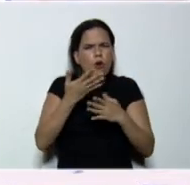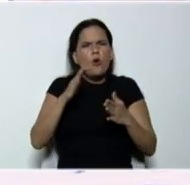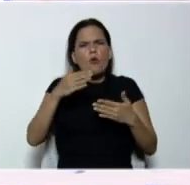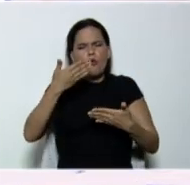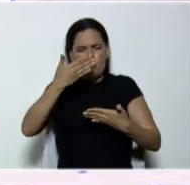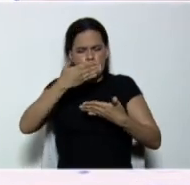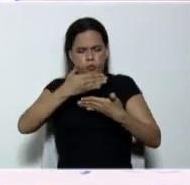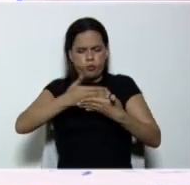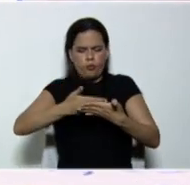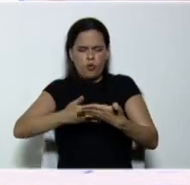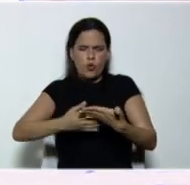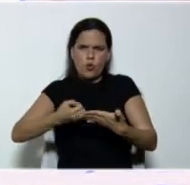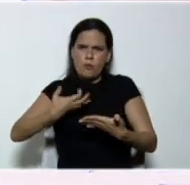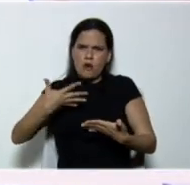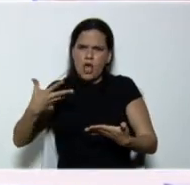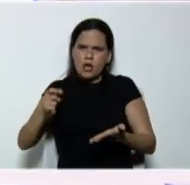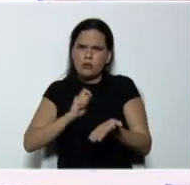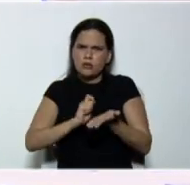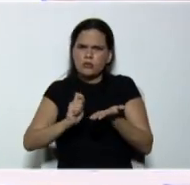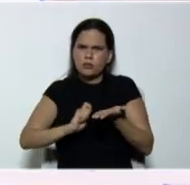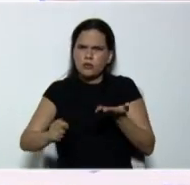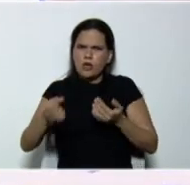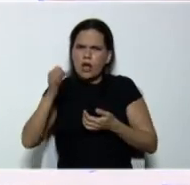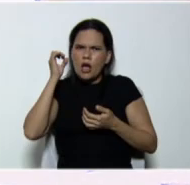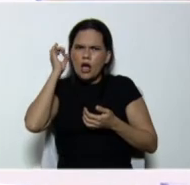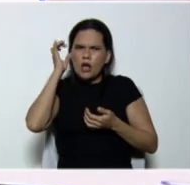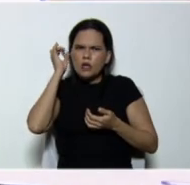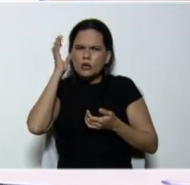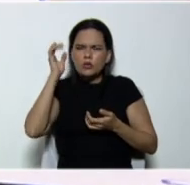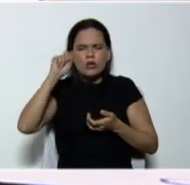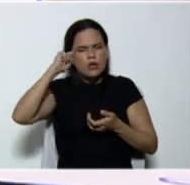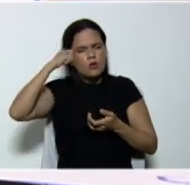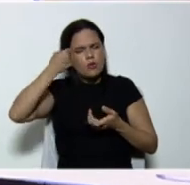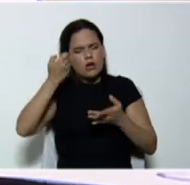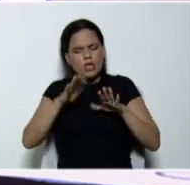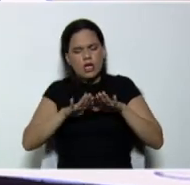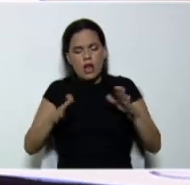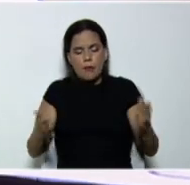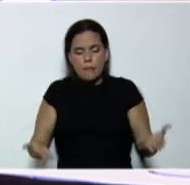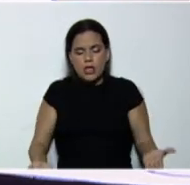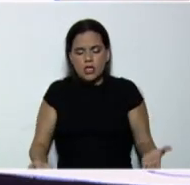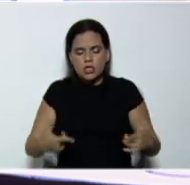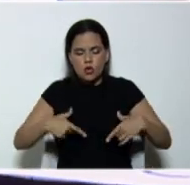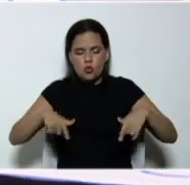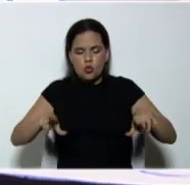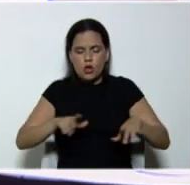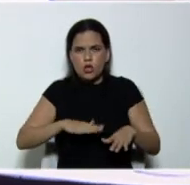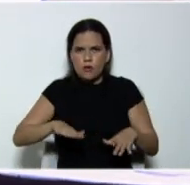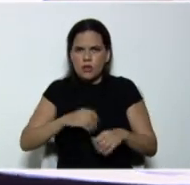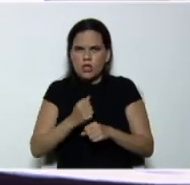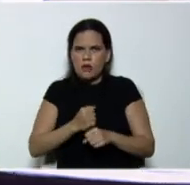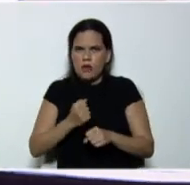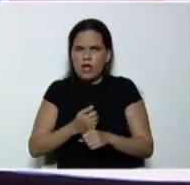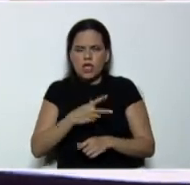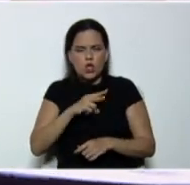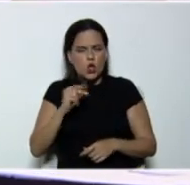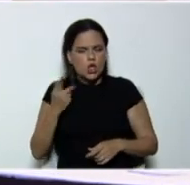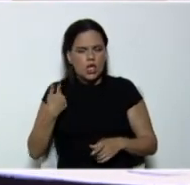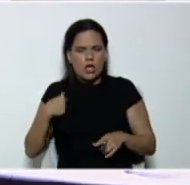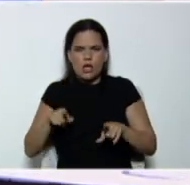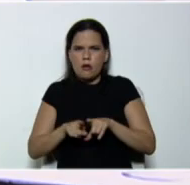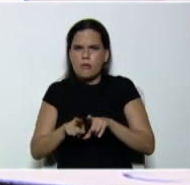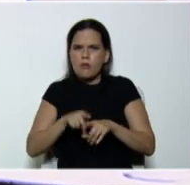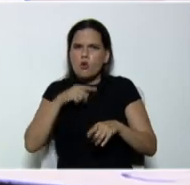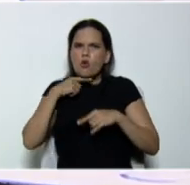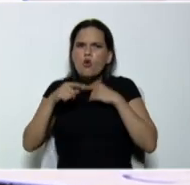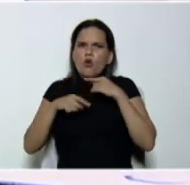blanco, escrito en azul, recuerde que la mesa, el sitio donde va a trabajar, que no tenga el mismo color de la hoja, sino que